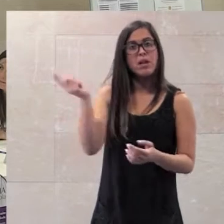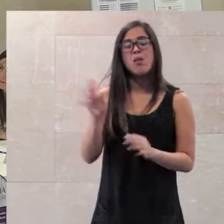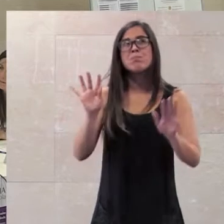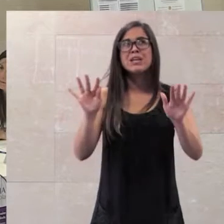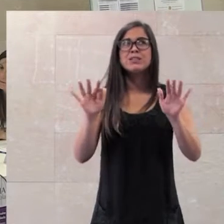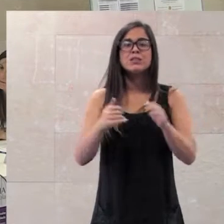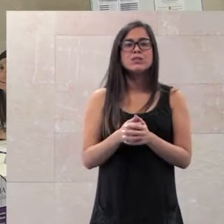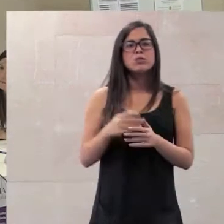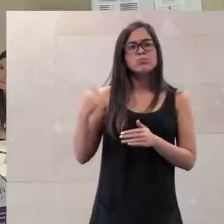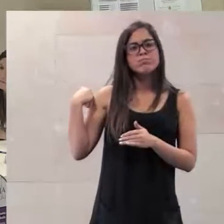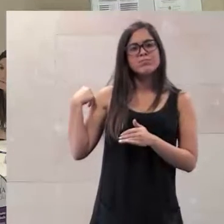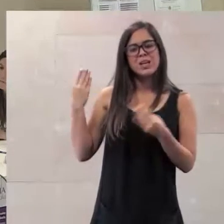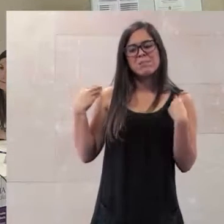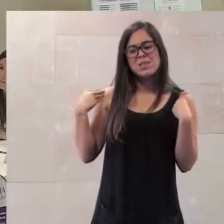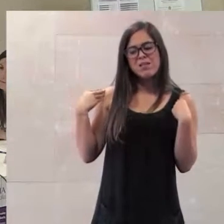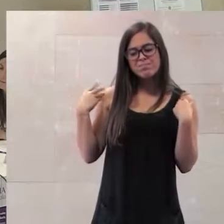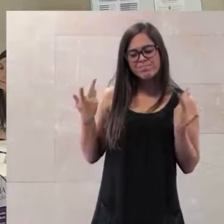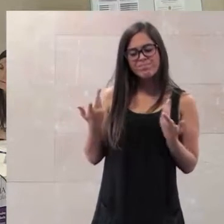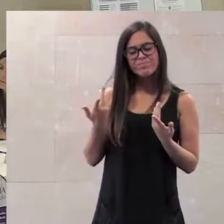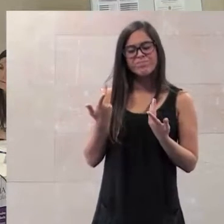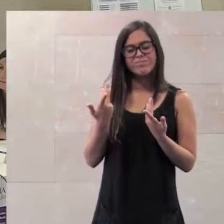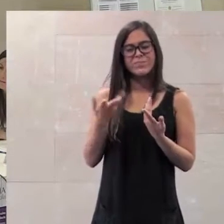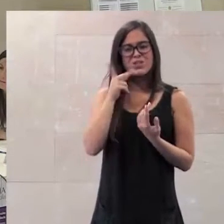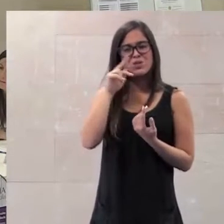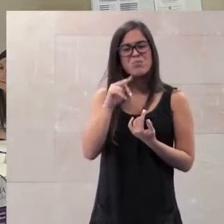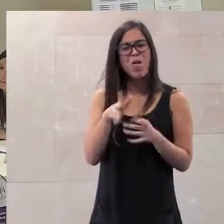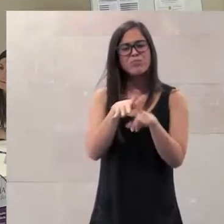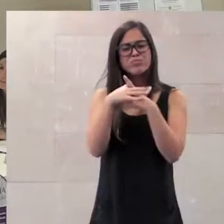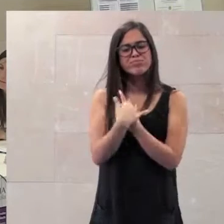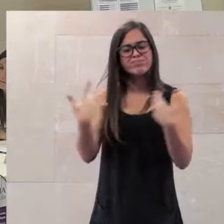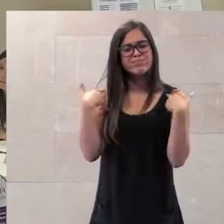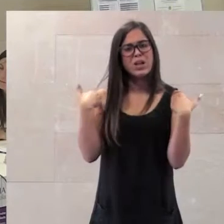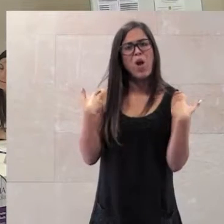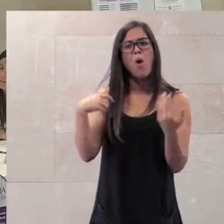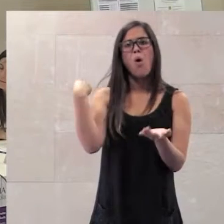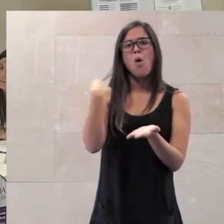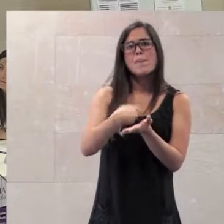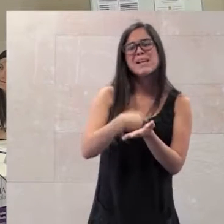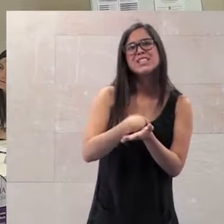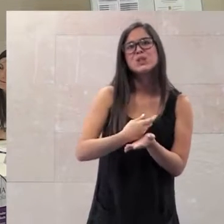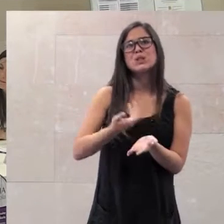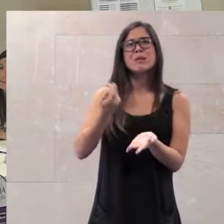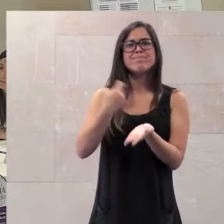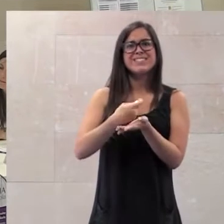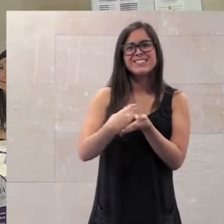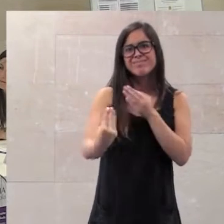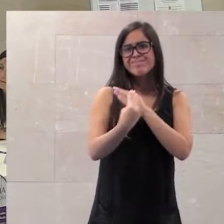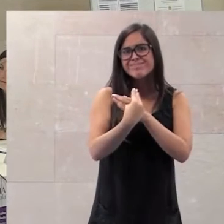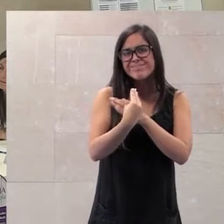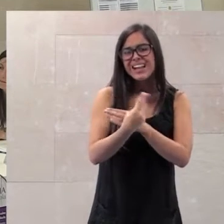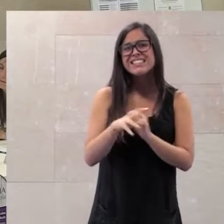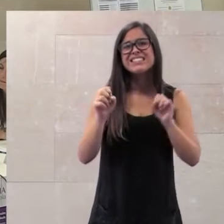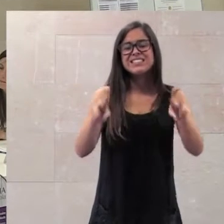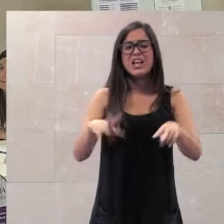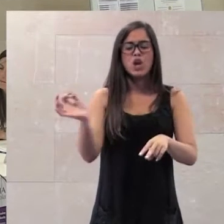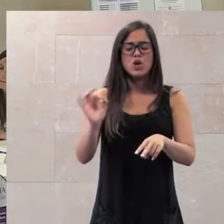son mujeres con unas trayectorias de vida muy duras, con situaciones familiares de impagos de pensiones por parte de sus parejas o exparejas, con